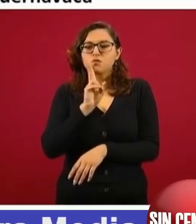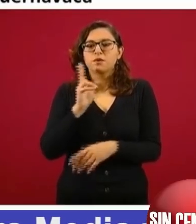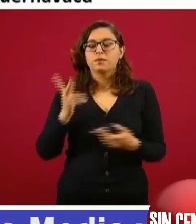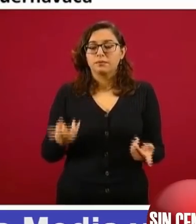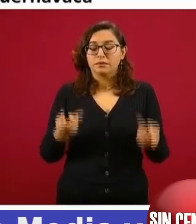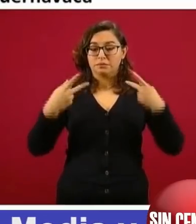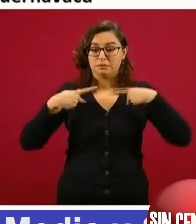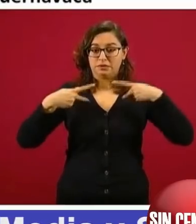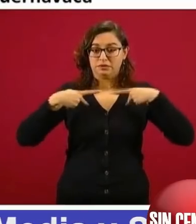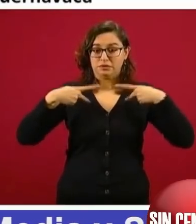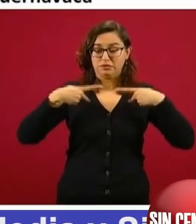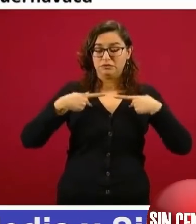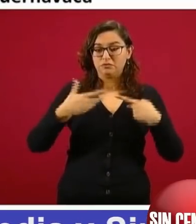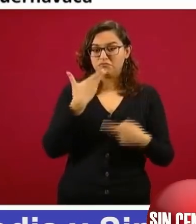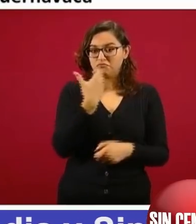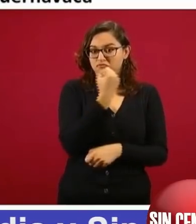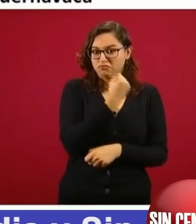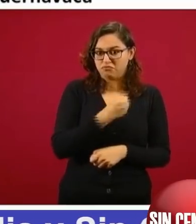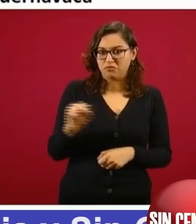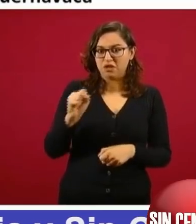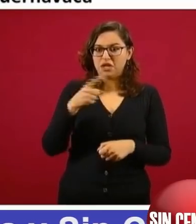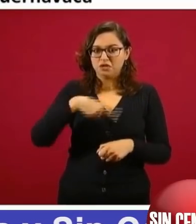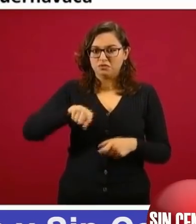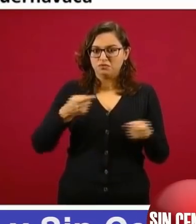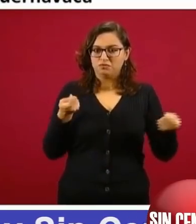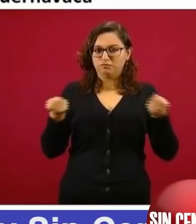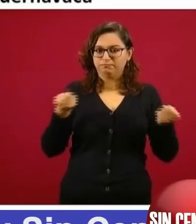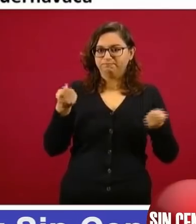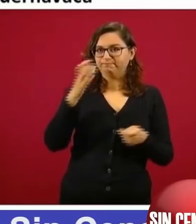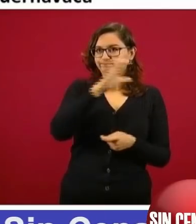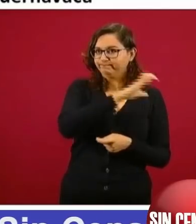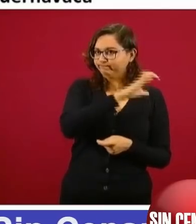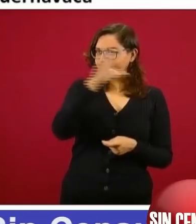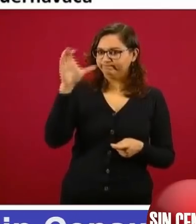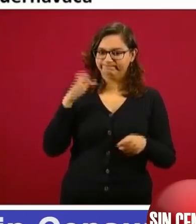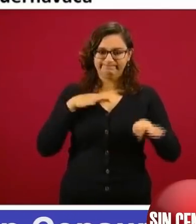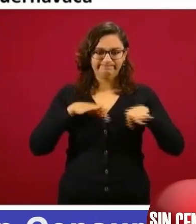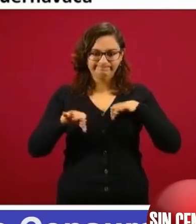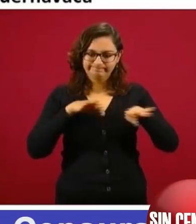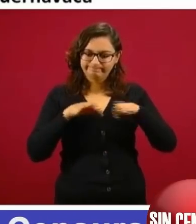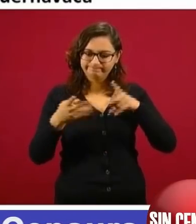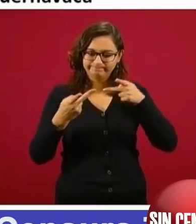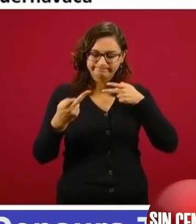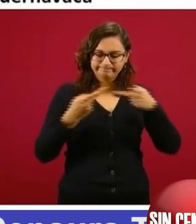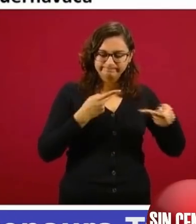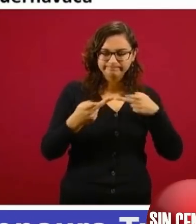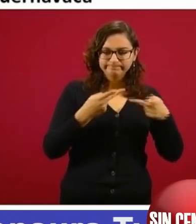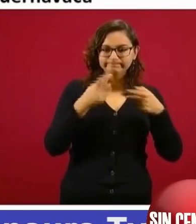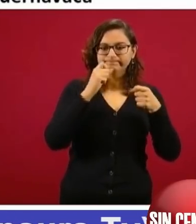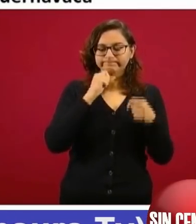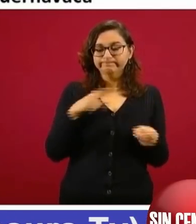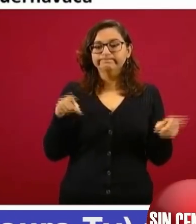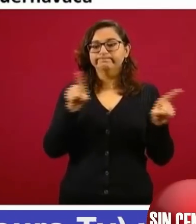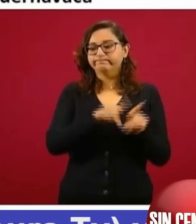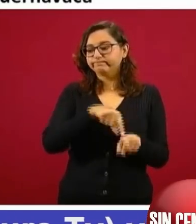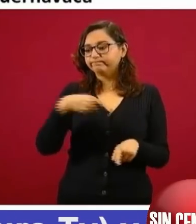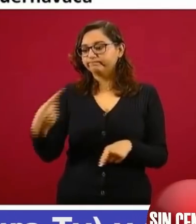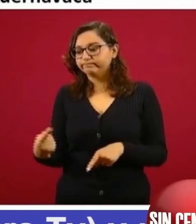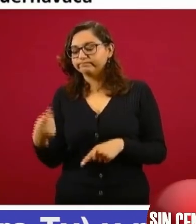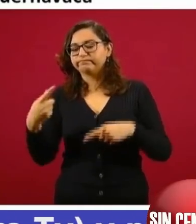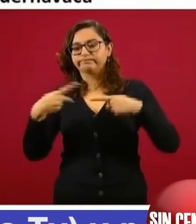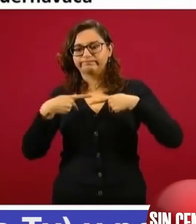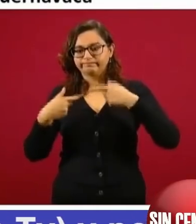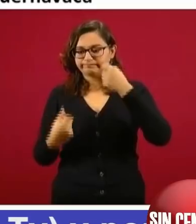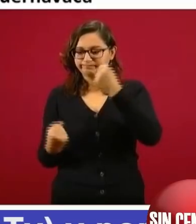venido trabajando en esto. Han estado, además, tenemos pilotos que están en un cuarto haciendo